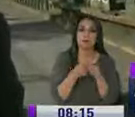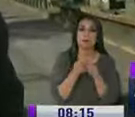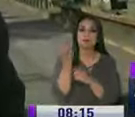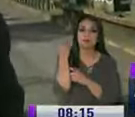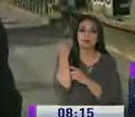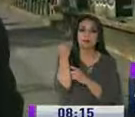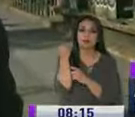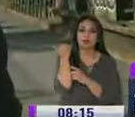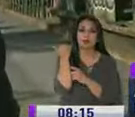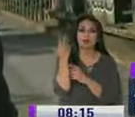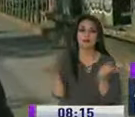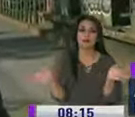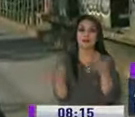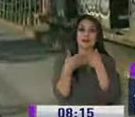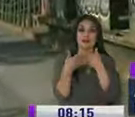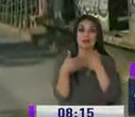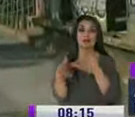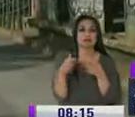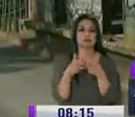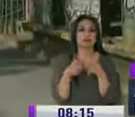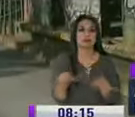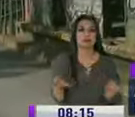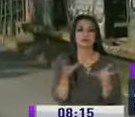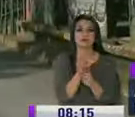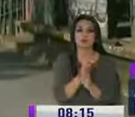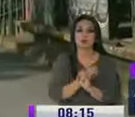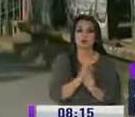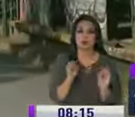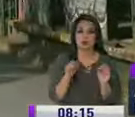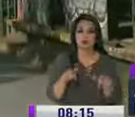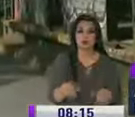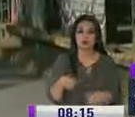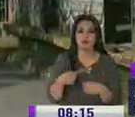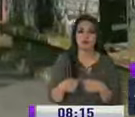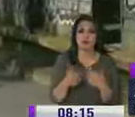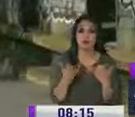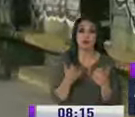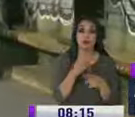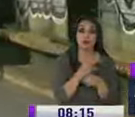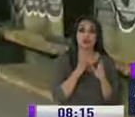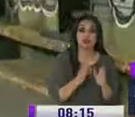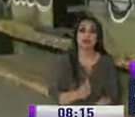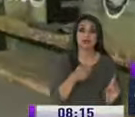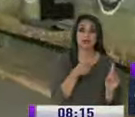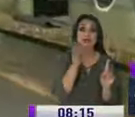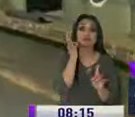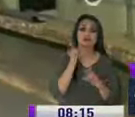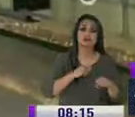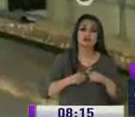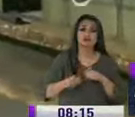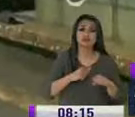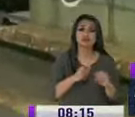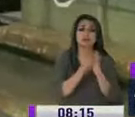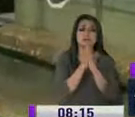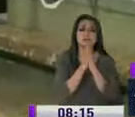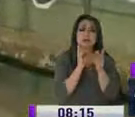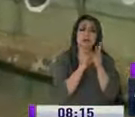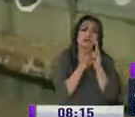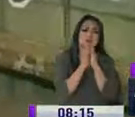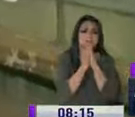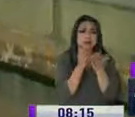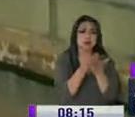para los moradores de aquí. Precisamente nosotros nos encontramos con la concejal Daniela Chacón. Ella es una de las que ha gestionado esta solicitud de los vecinos.